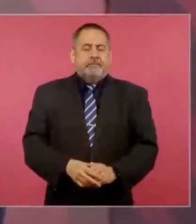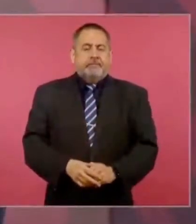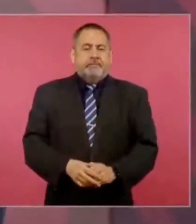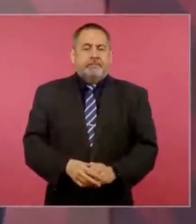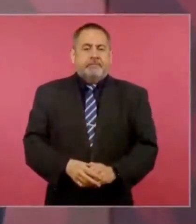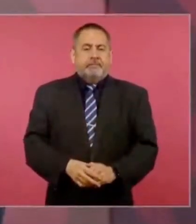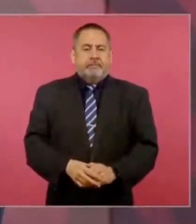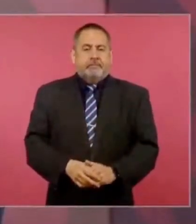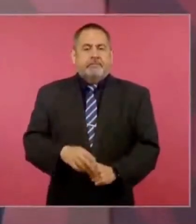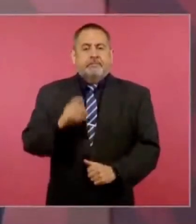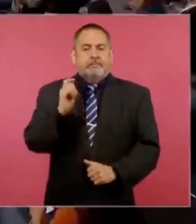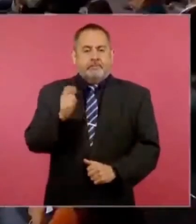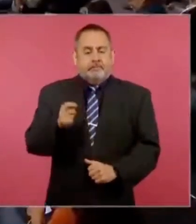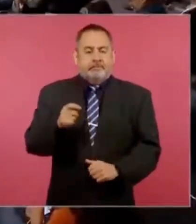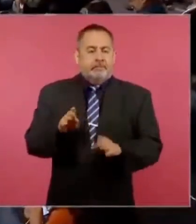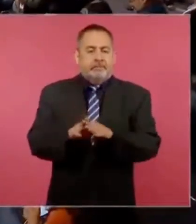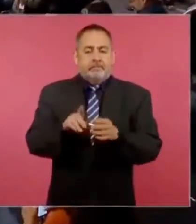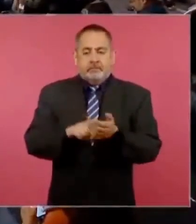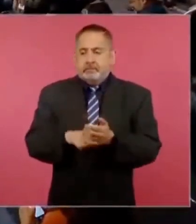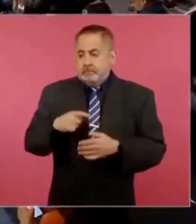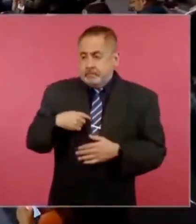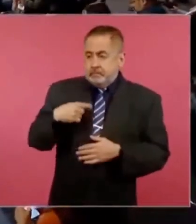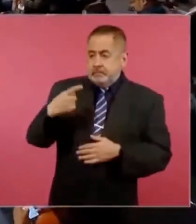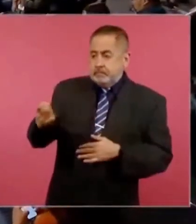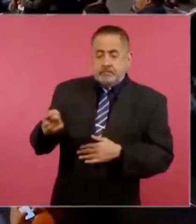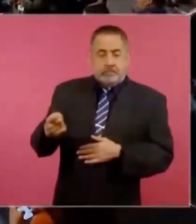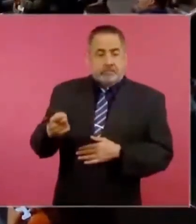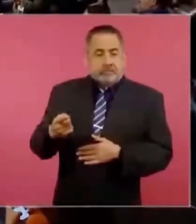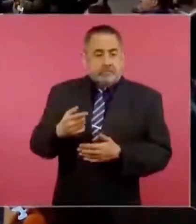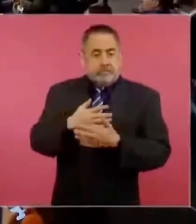Nada se logra sin amar al pueblo.